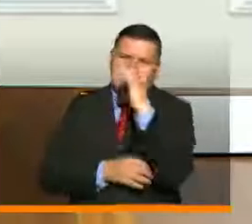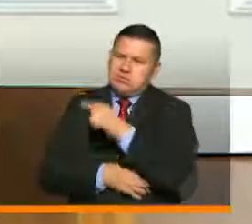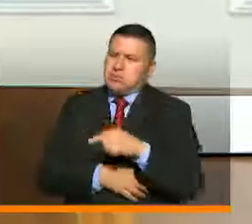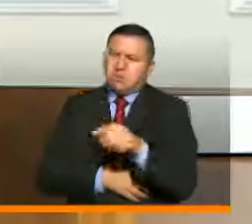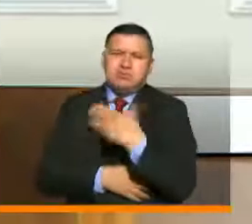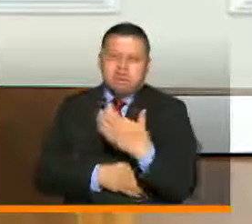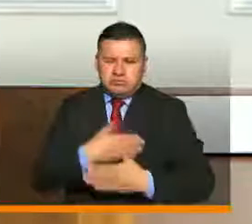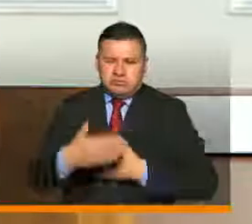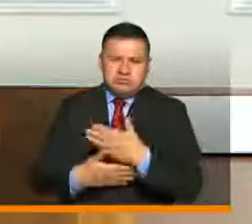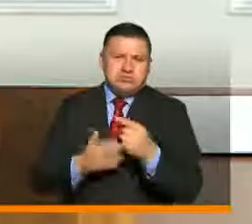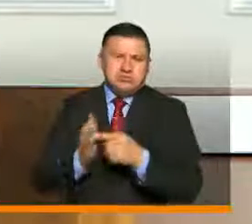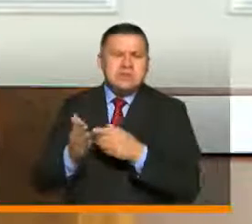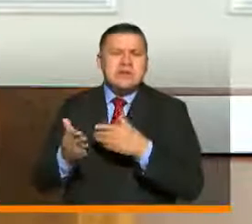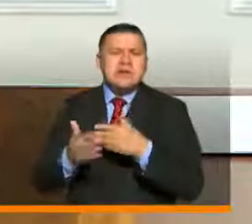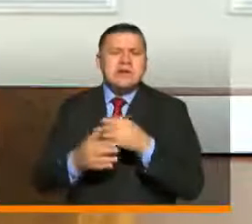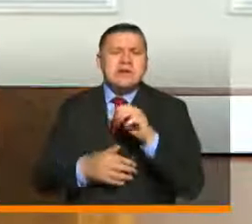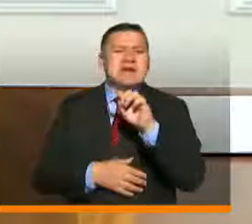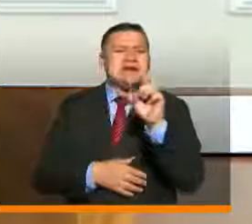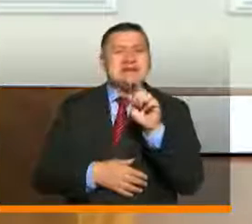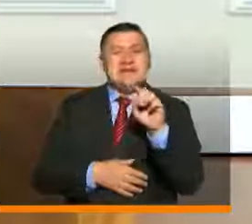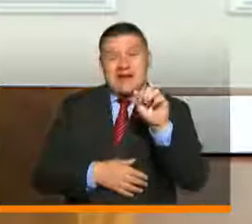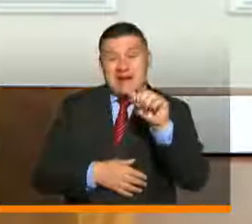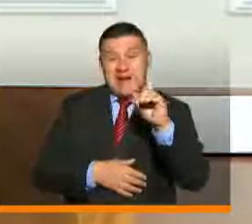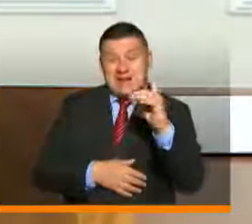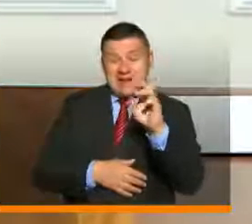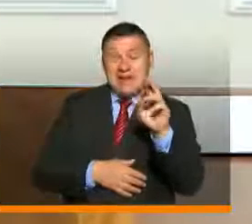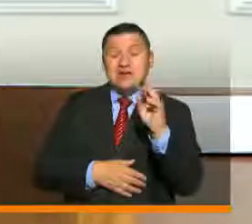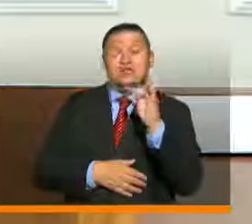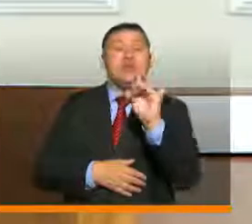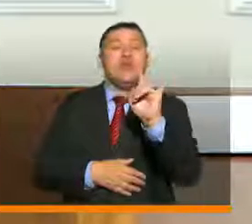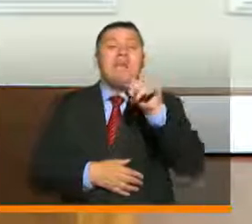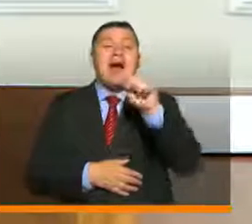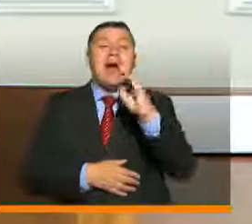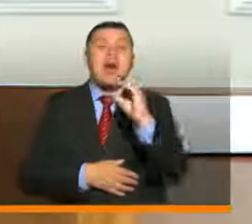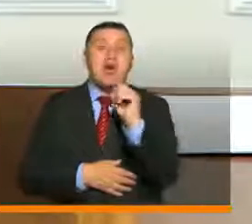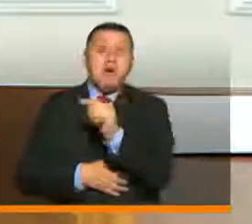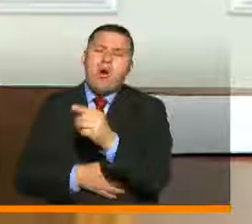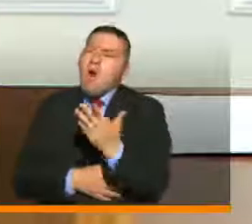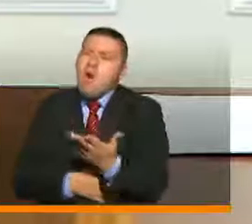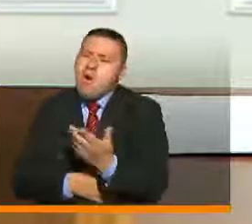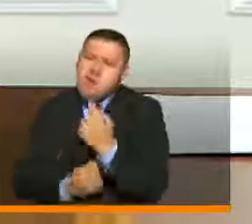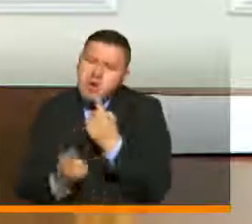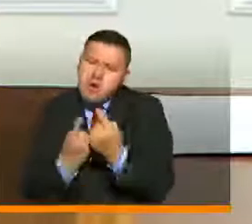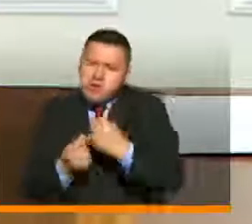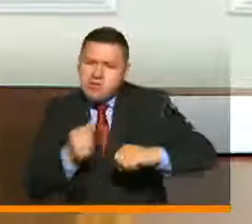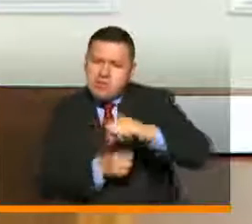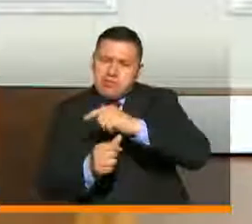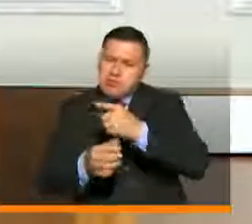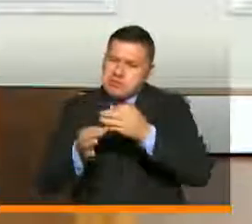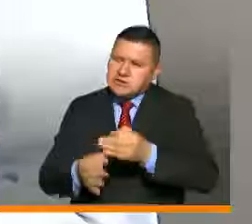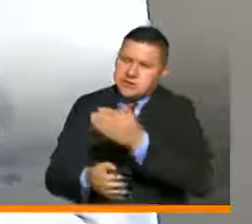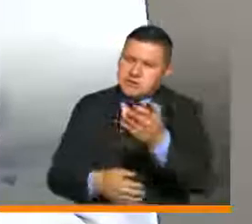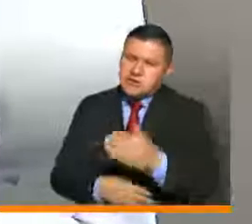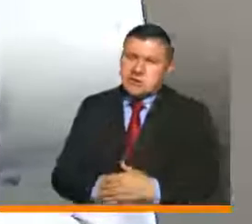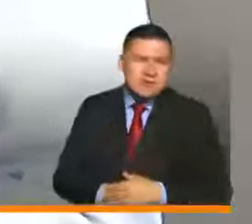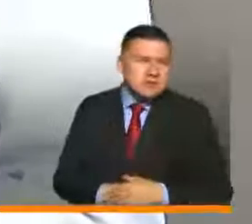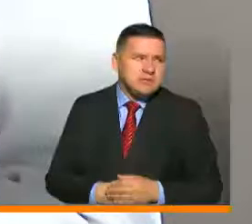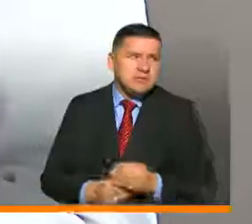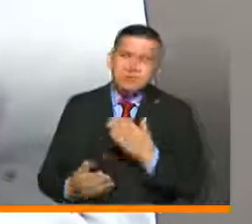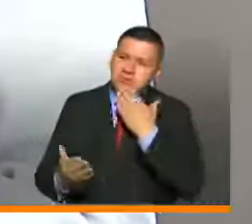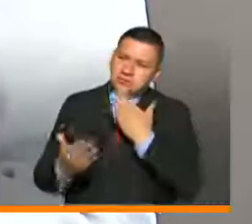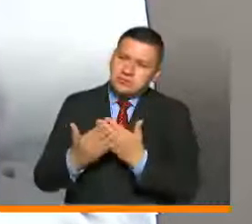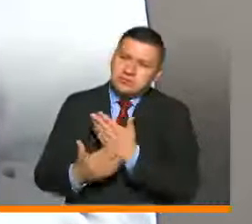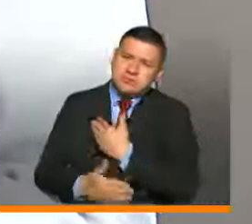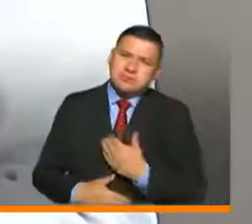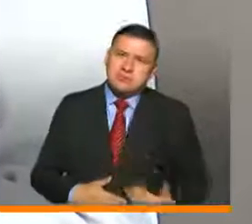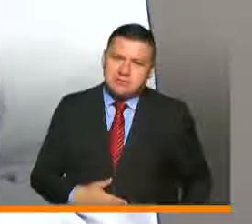como avanza san andrés de tumaco en estos propósitos de vacunación pero al mismo tiempo de reactivación segura gracias